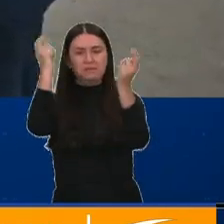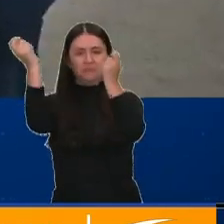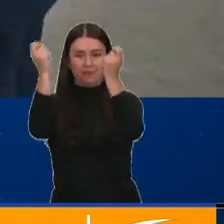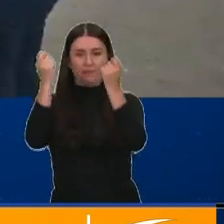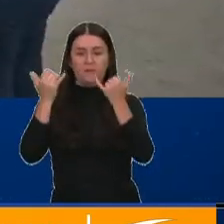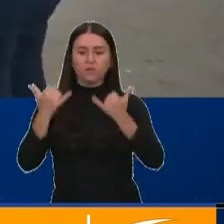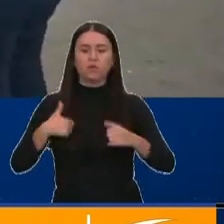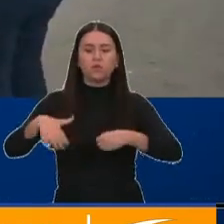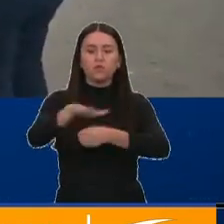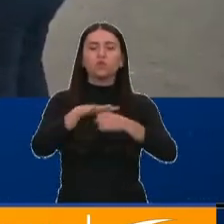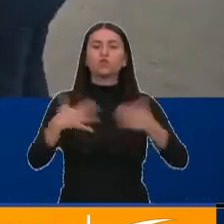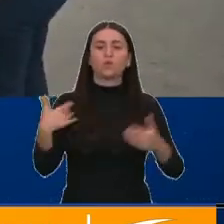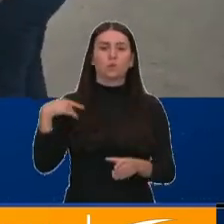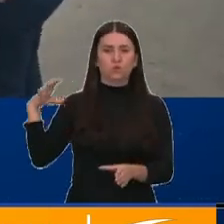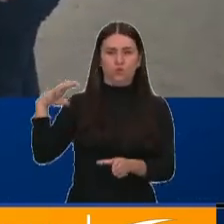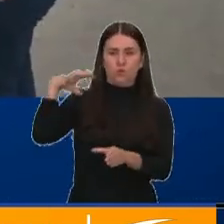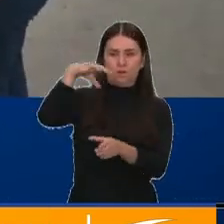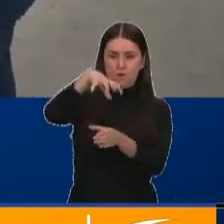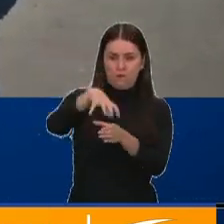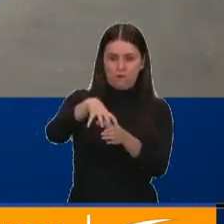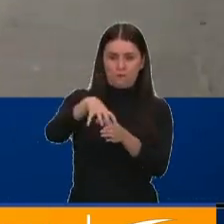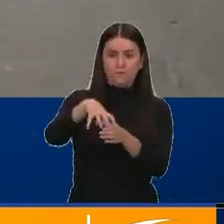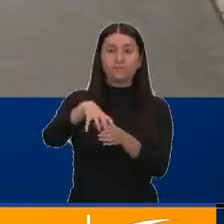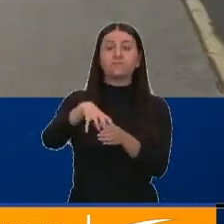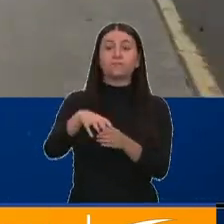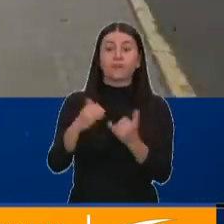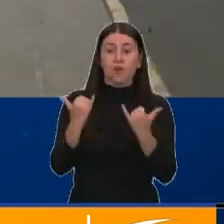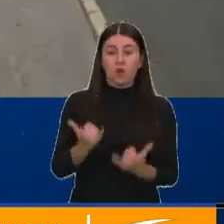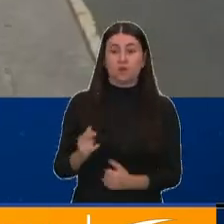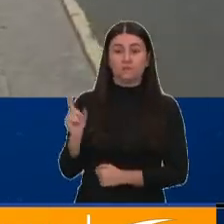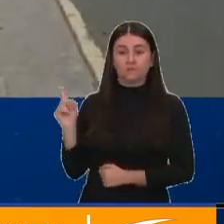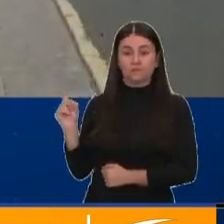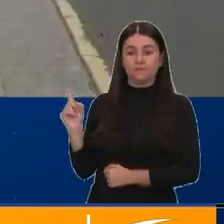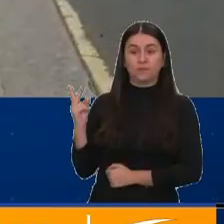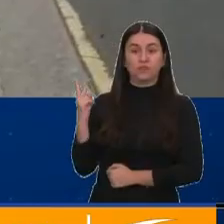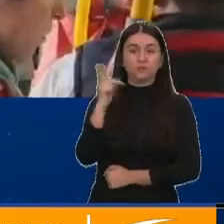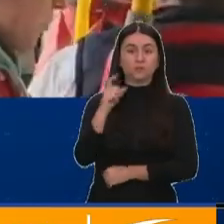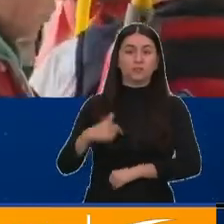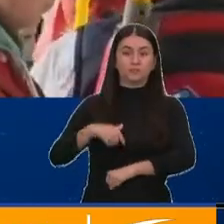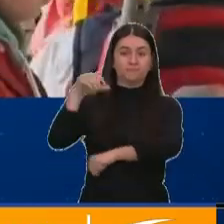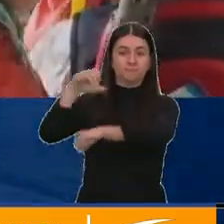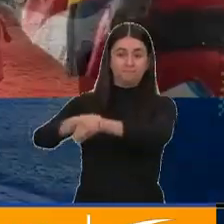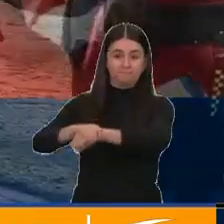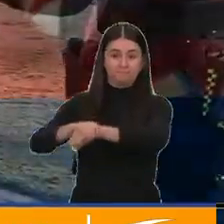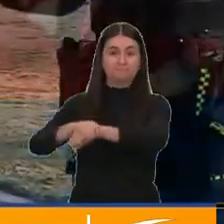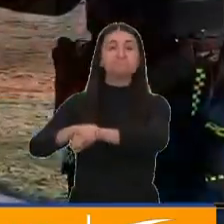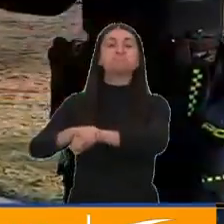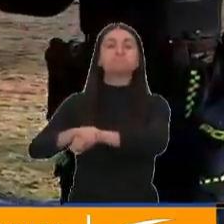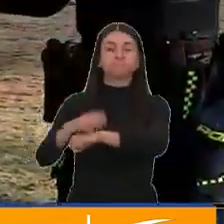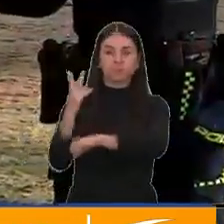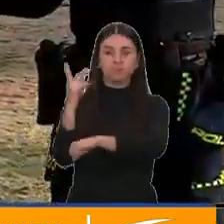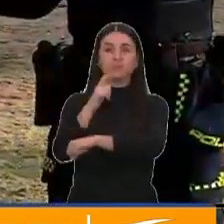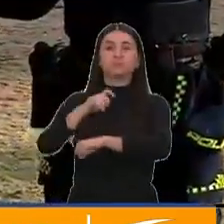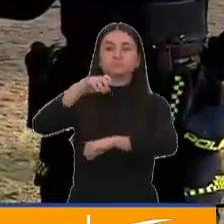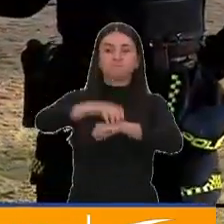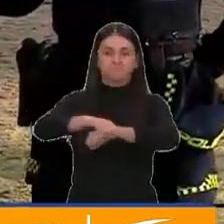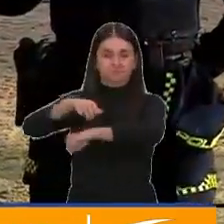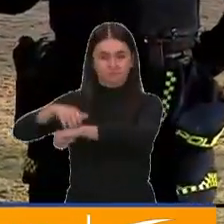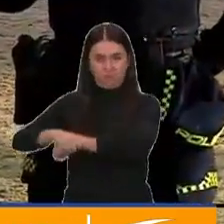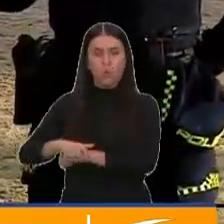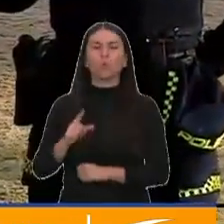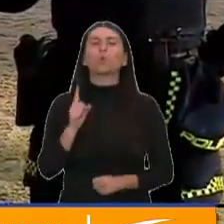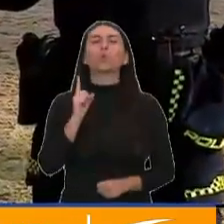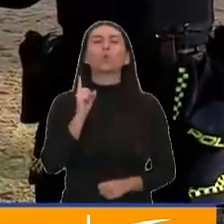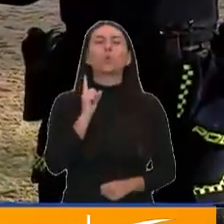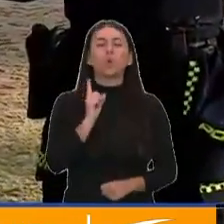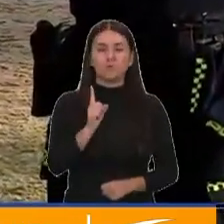en la localidad de Ciudad Bolívar y estas personas acaban de ser capturadas por los uniformados luego de que